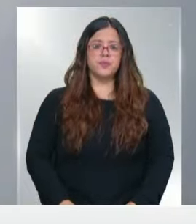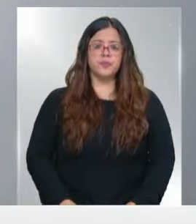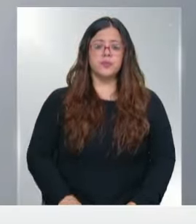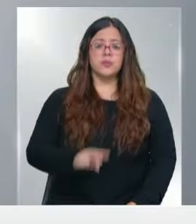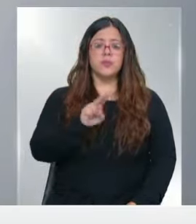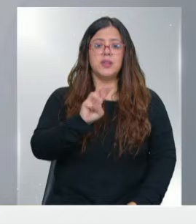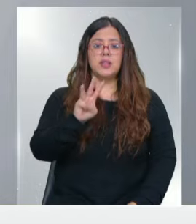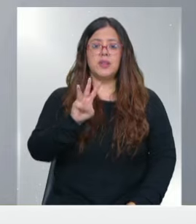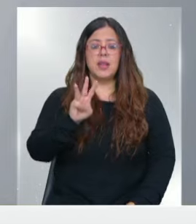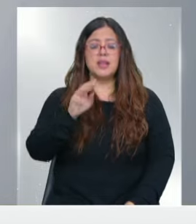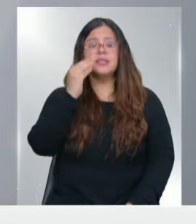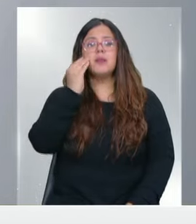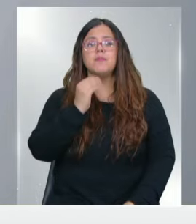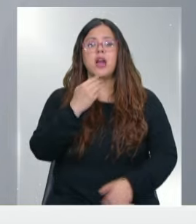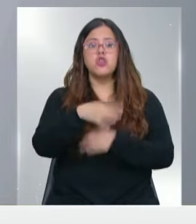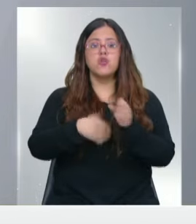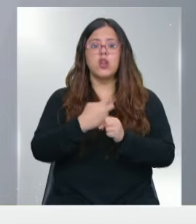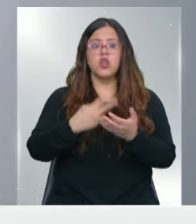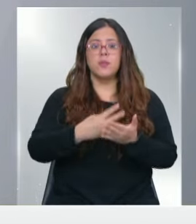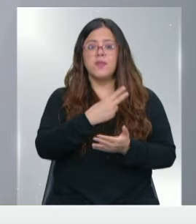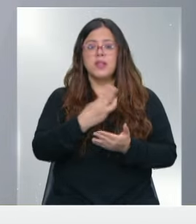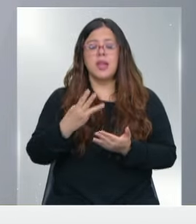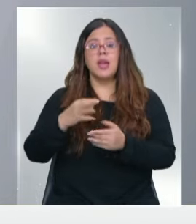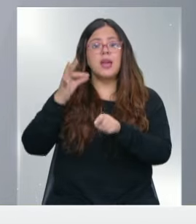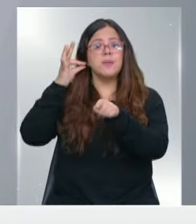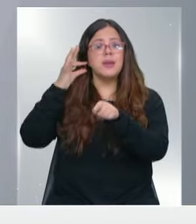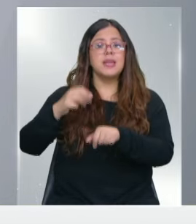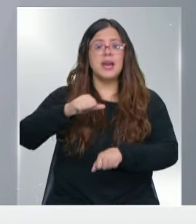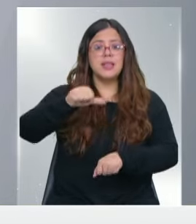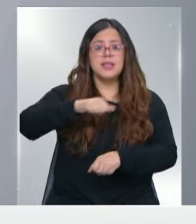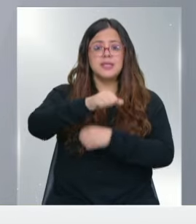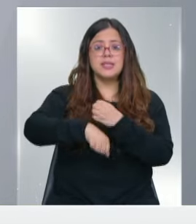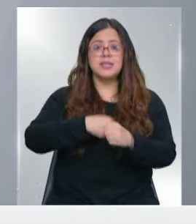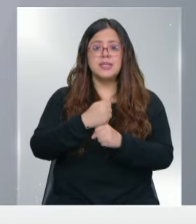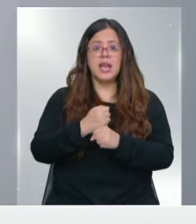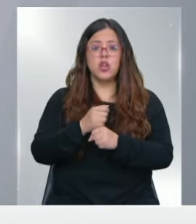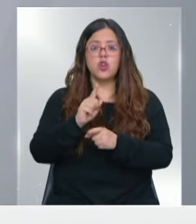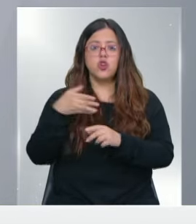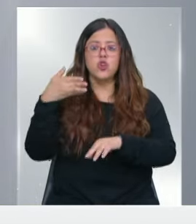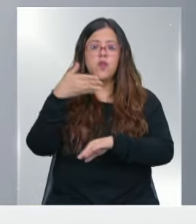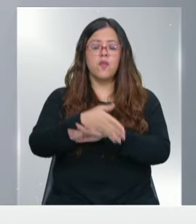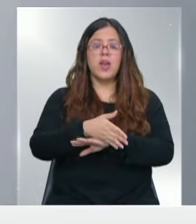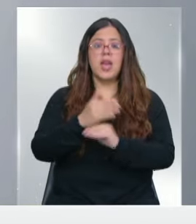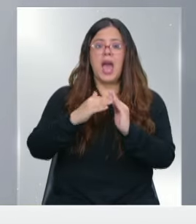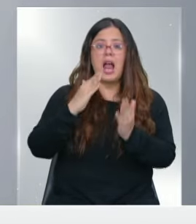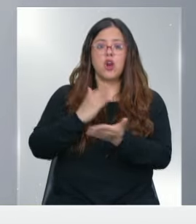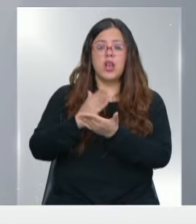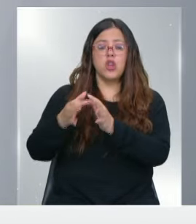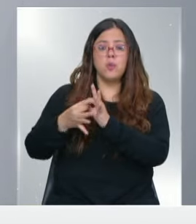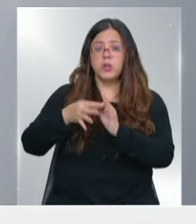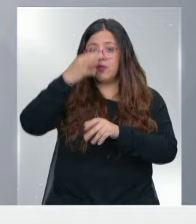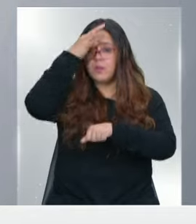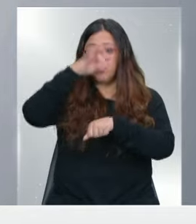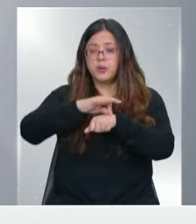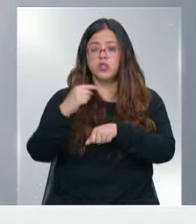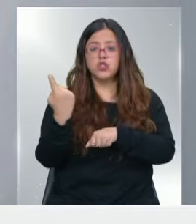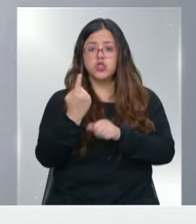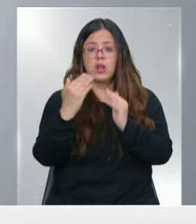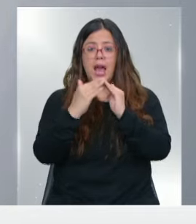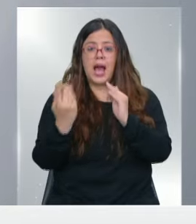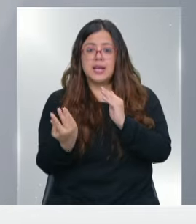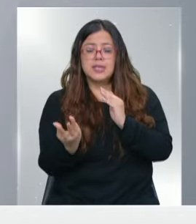23 de mayo del 2023. María Jesús, de 16 años, faltó al colegio porque estaba enferma. Se quedó sola en su